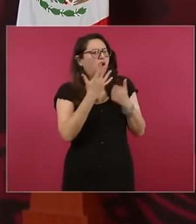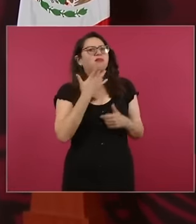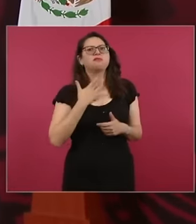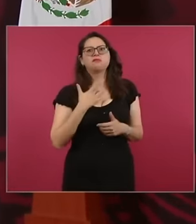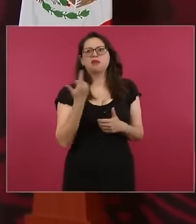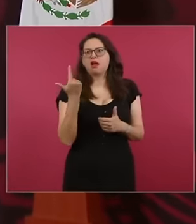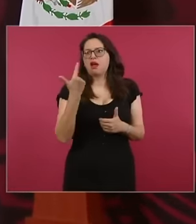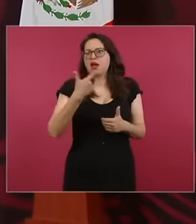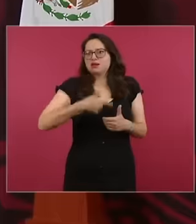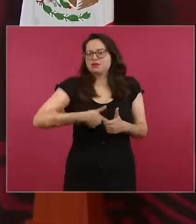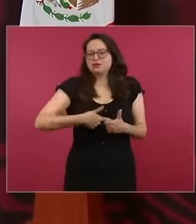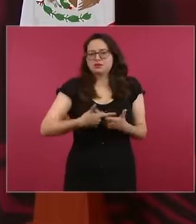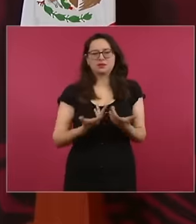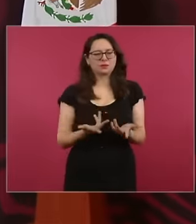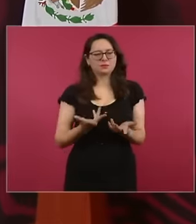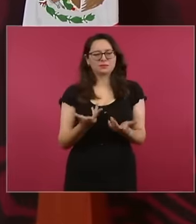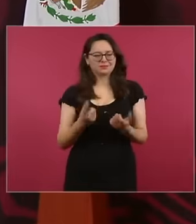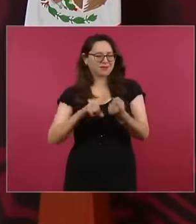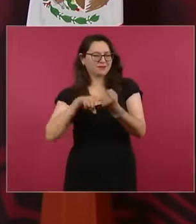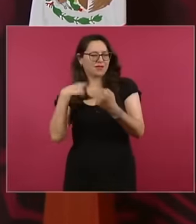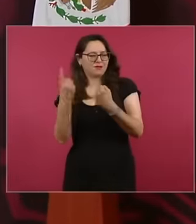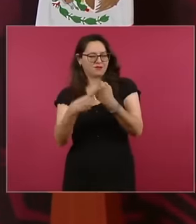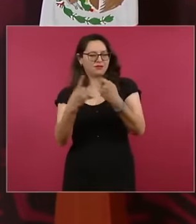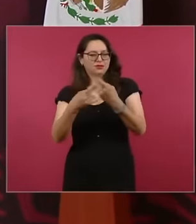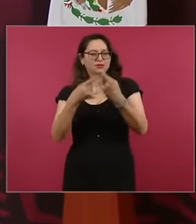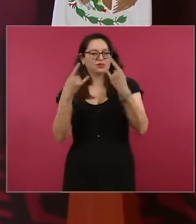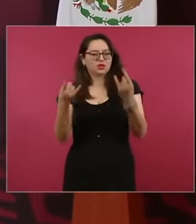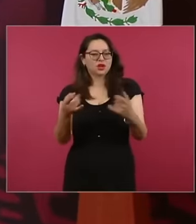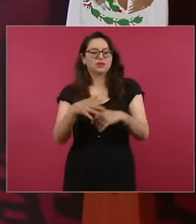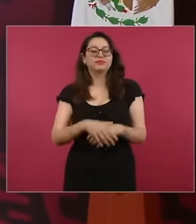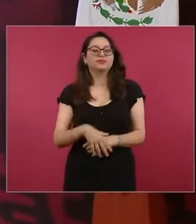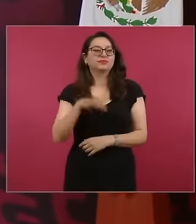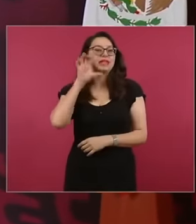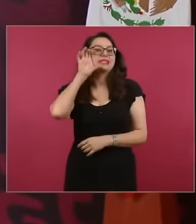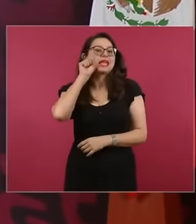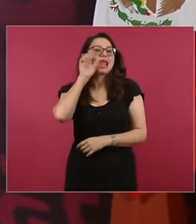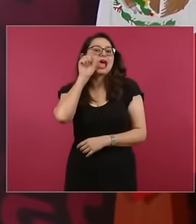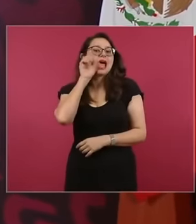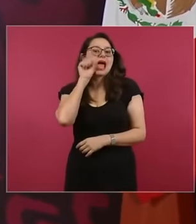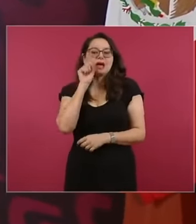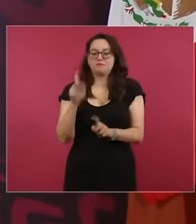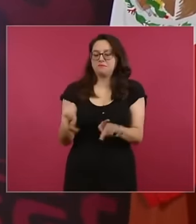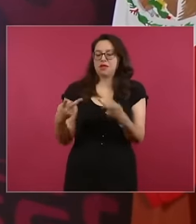¿Cómo vender naranja para comprar jugo de naranja?